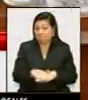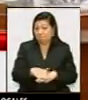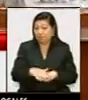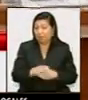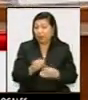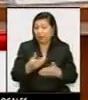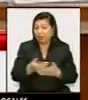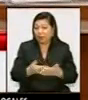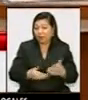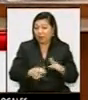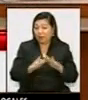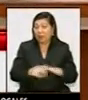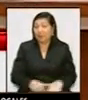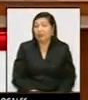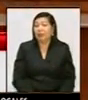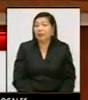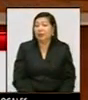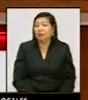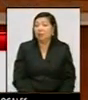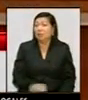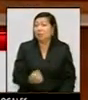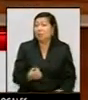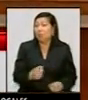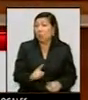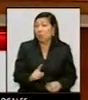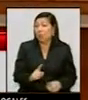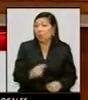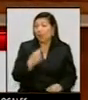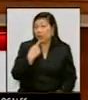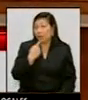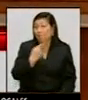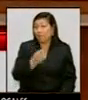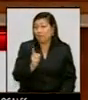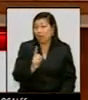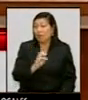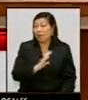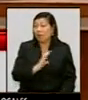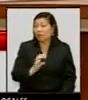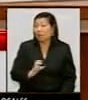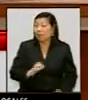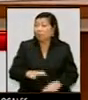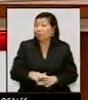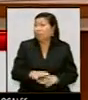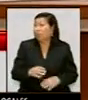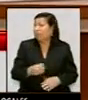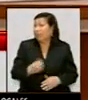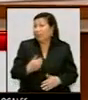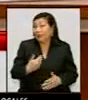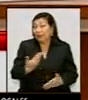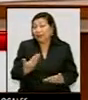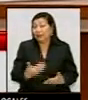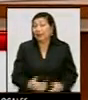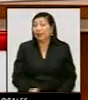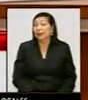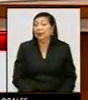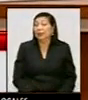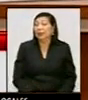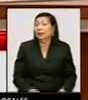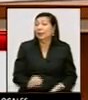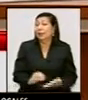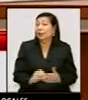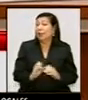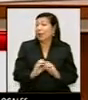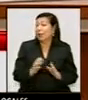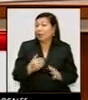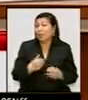hacer el oficio, siempre y cuando que nos informe el estado de proceso, no nos, y que quede claro de que no